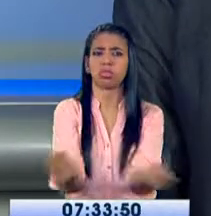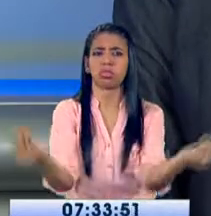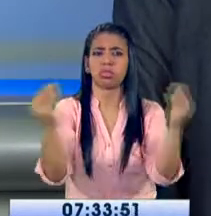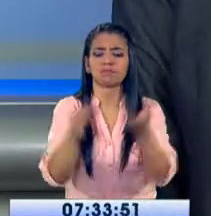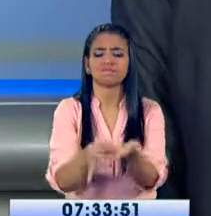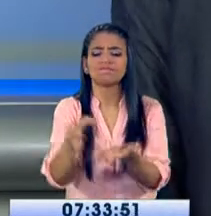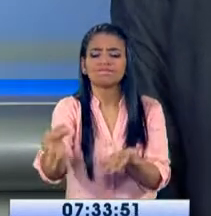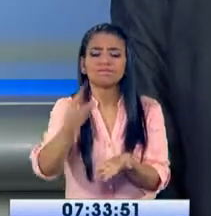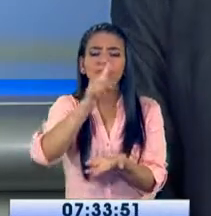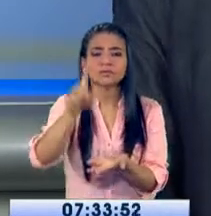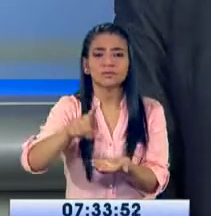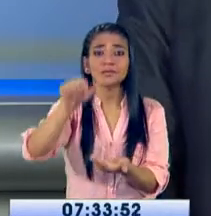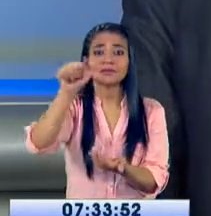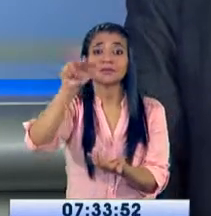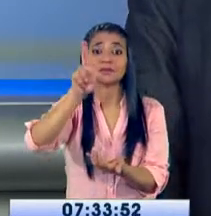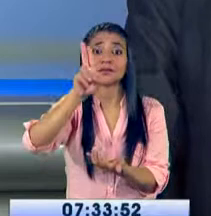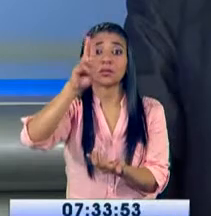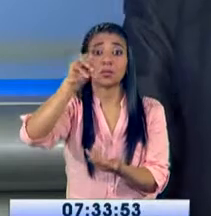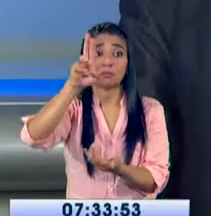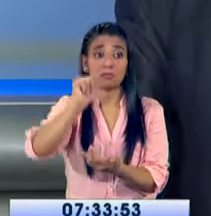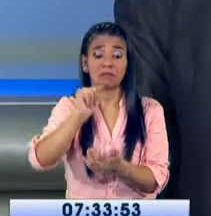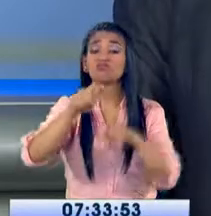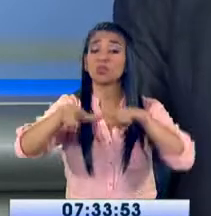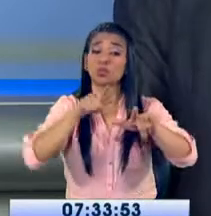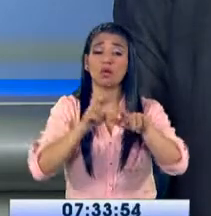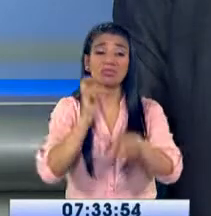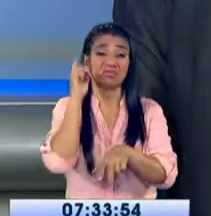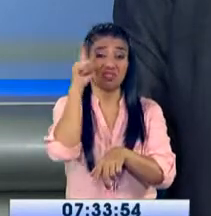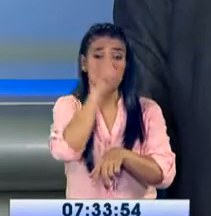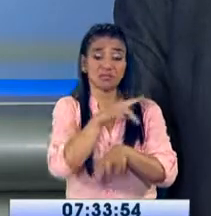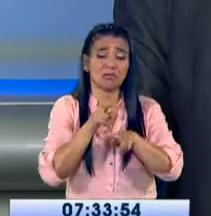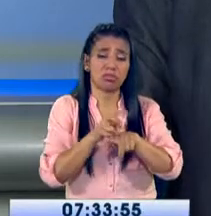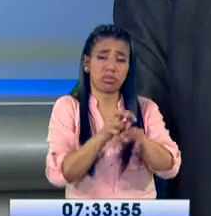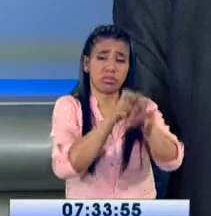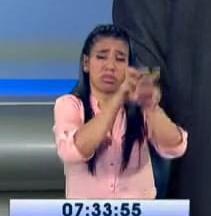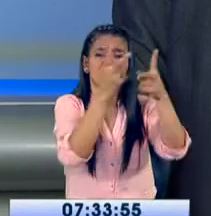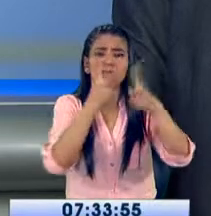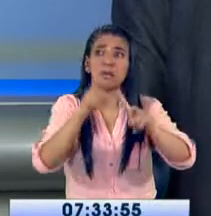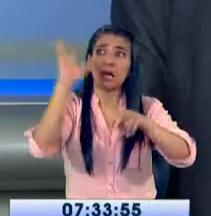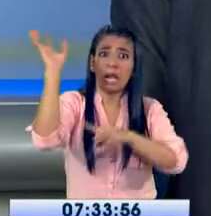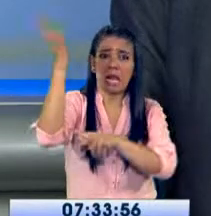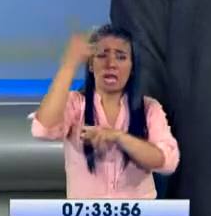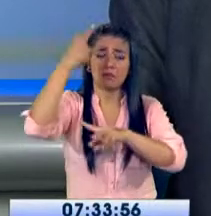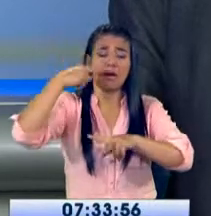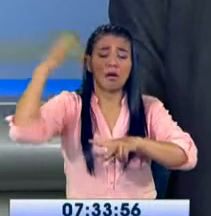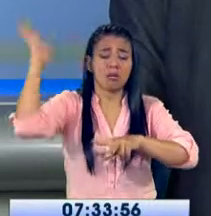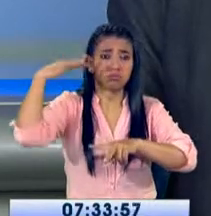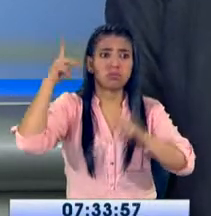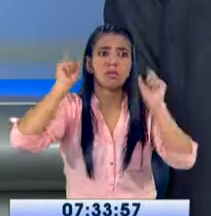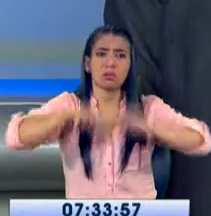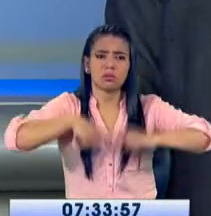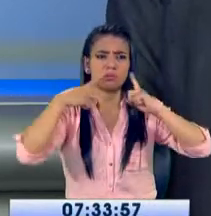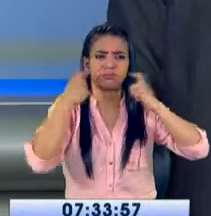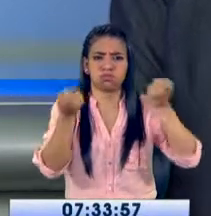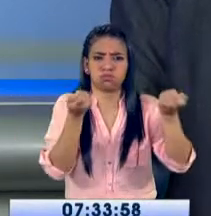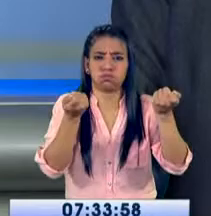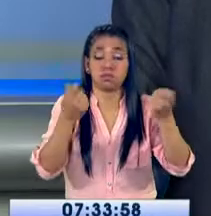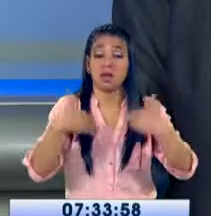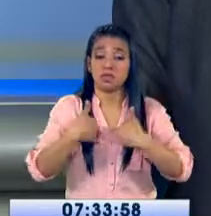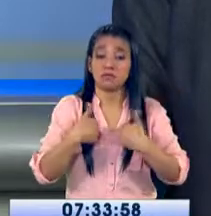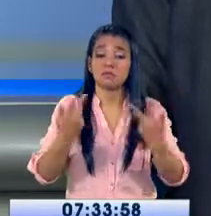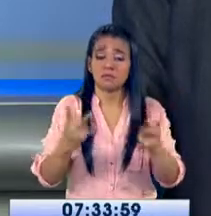cantón Zaruma. El difícil acceso al lugar y el mal tiempo impide a los organismos de socorro controlar el flagelo. La flora y la fauna son las